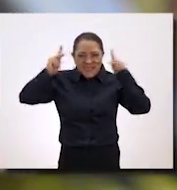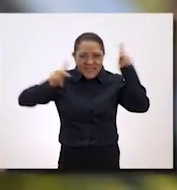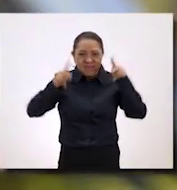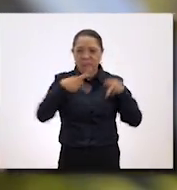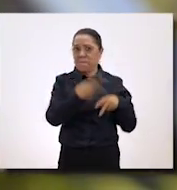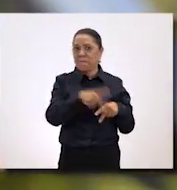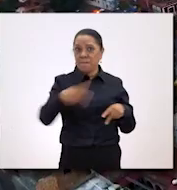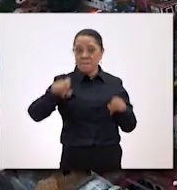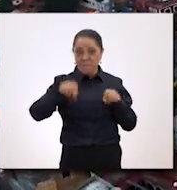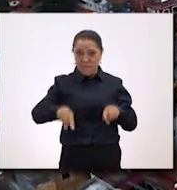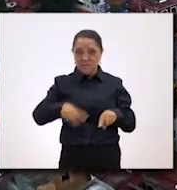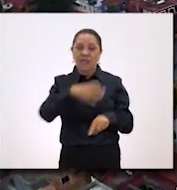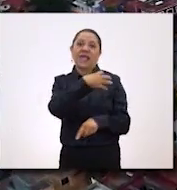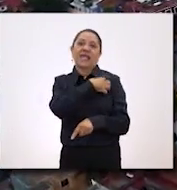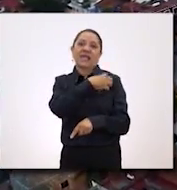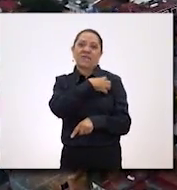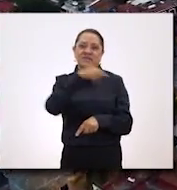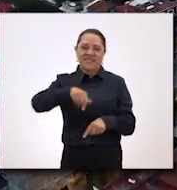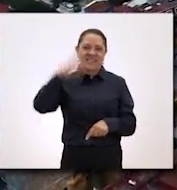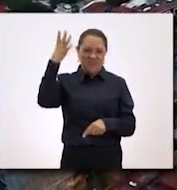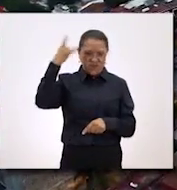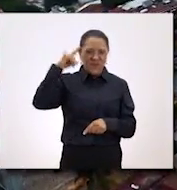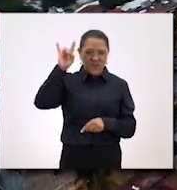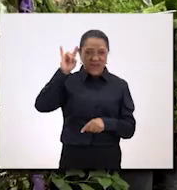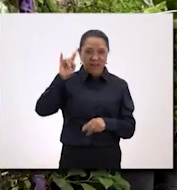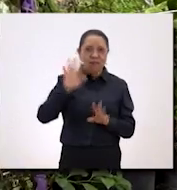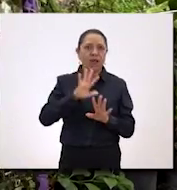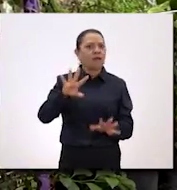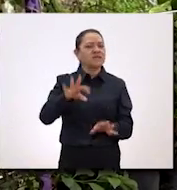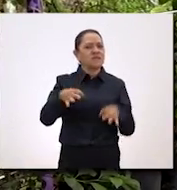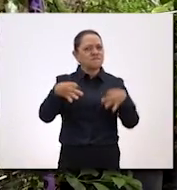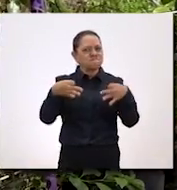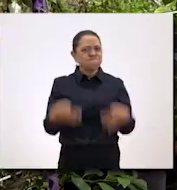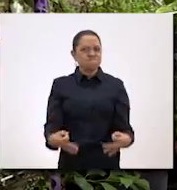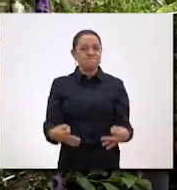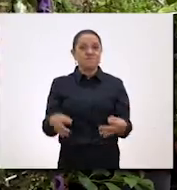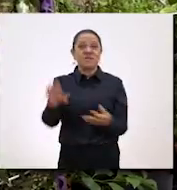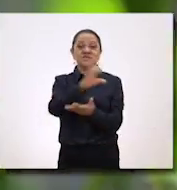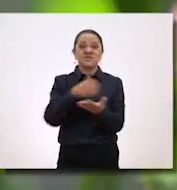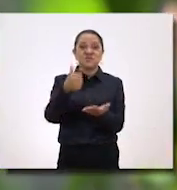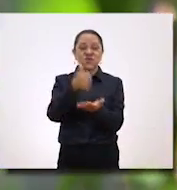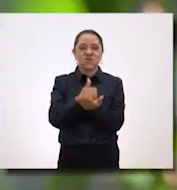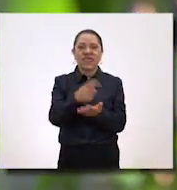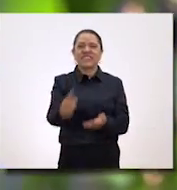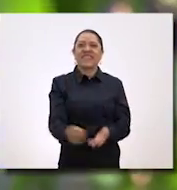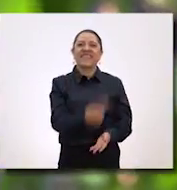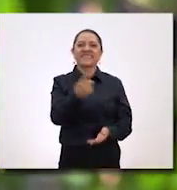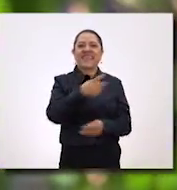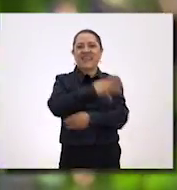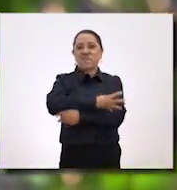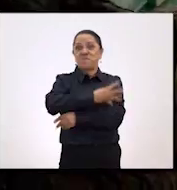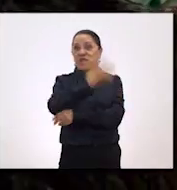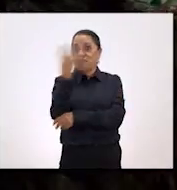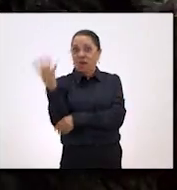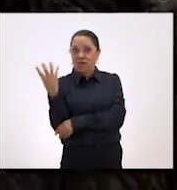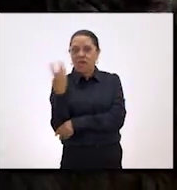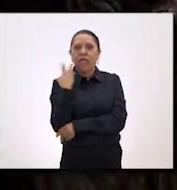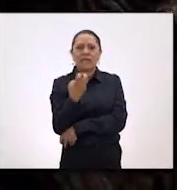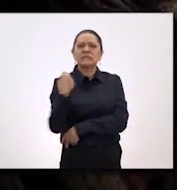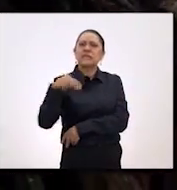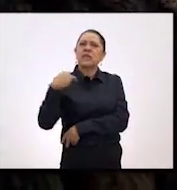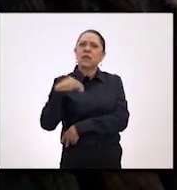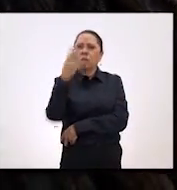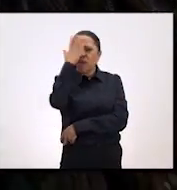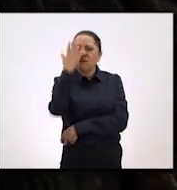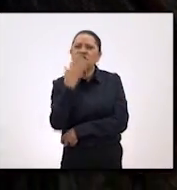sus pobladores. La capital, Cuernavaca, se ha consolidado como la ciudad de la eterna primavera, nombre que